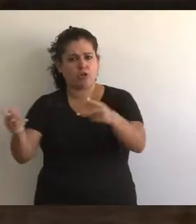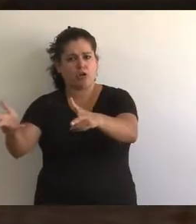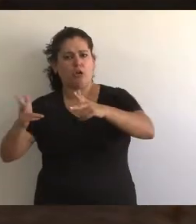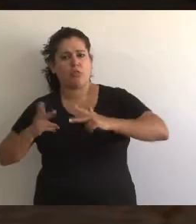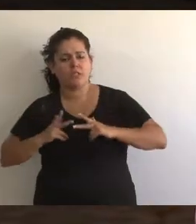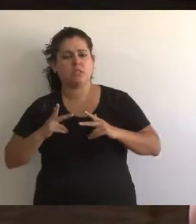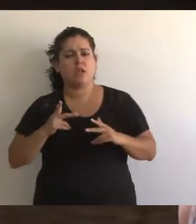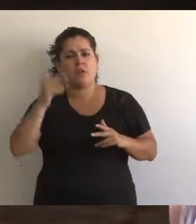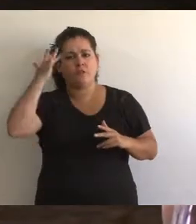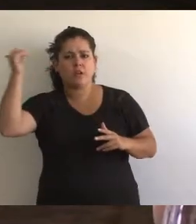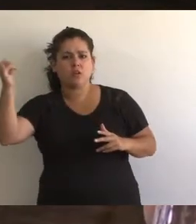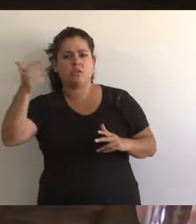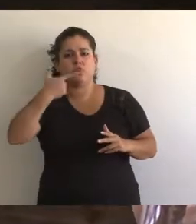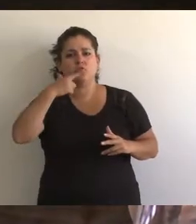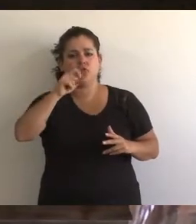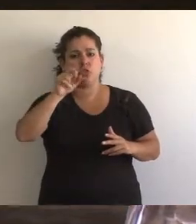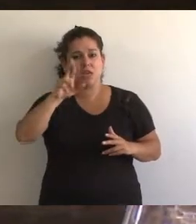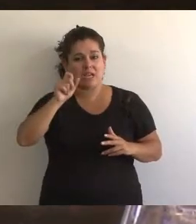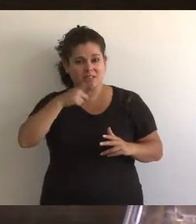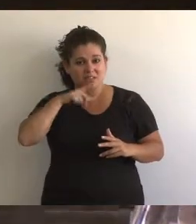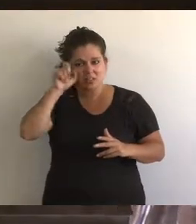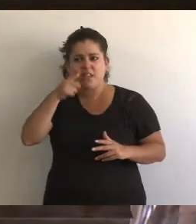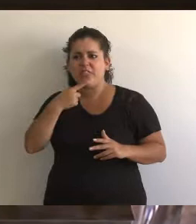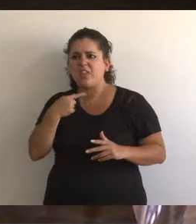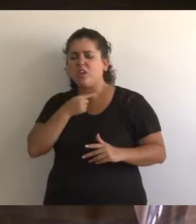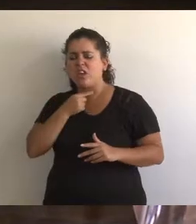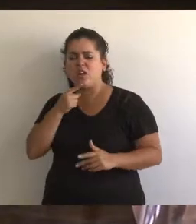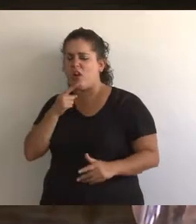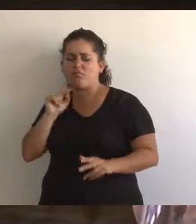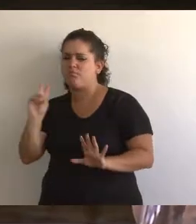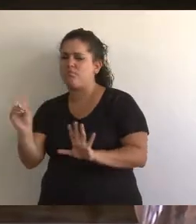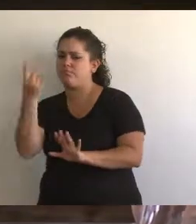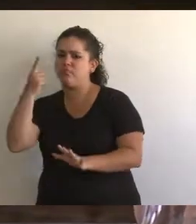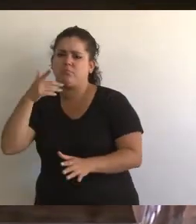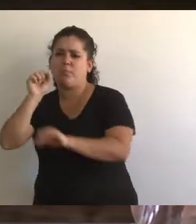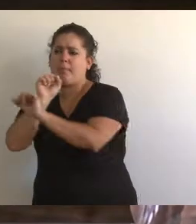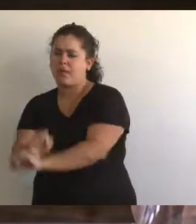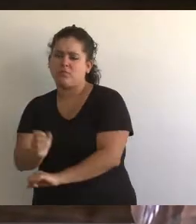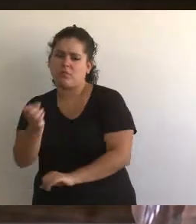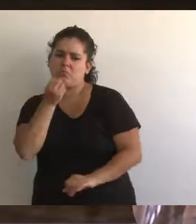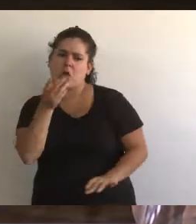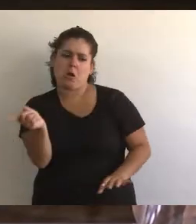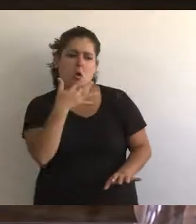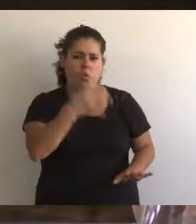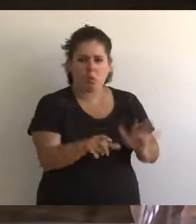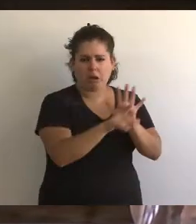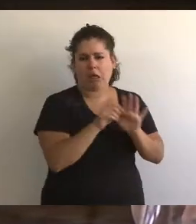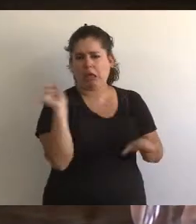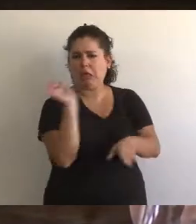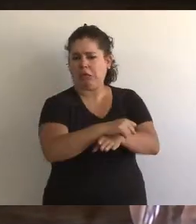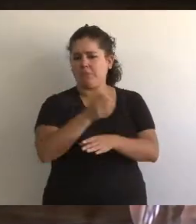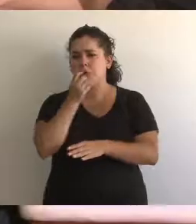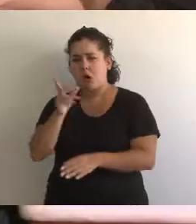recordando a un filósofo, que Sócrates había preferido morir preso a dejar de cumplir la ley, ¿sí?, de su